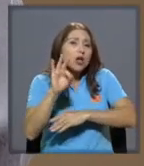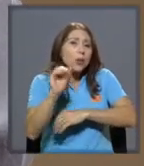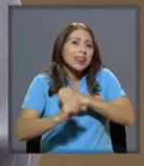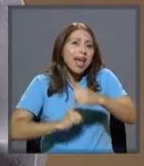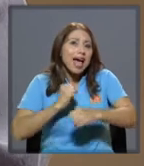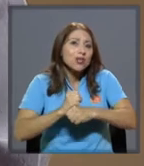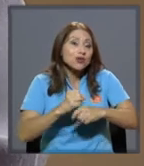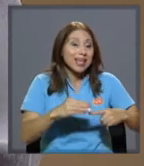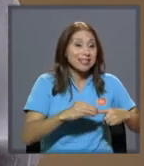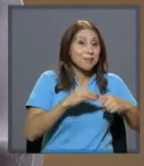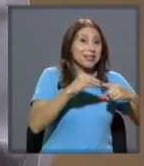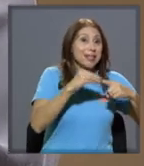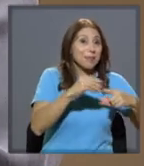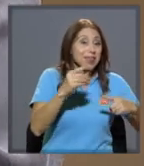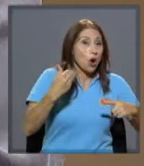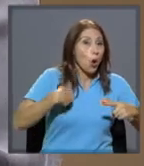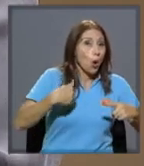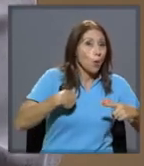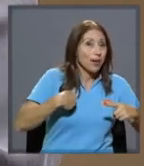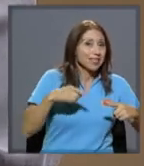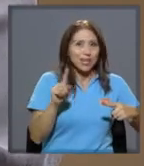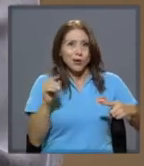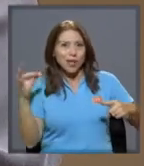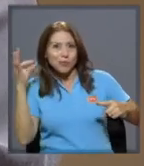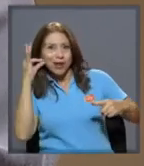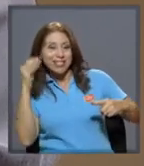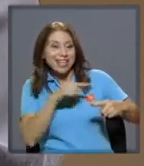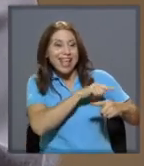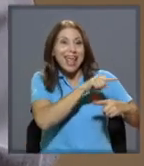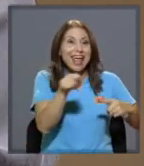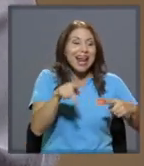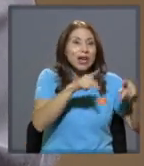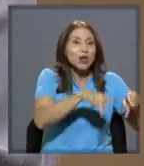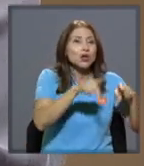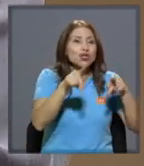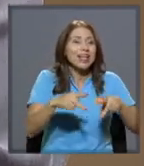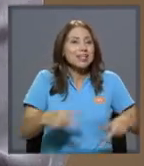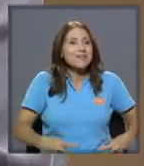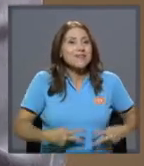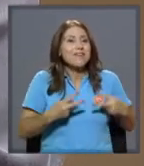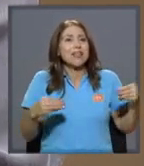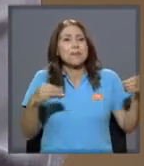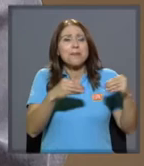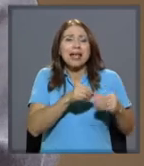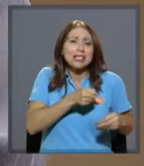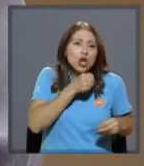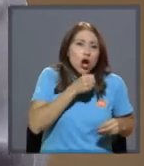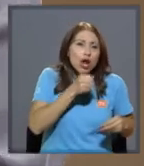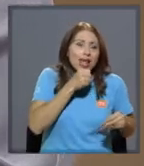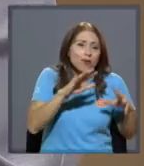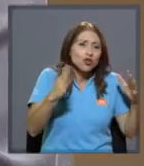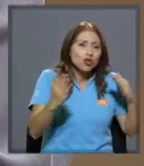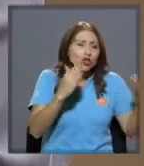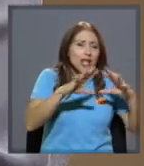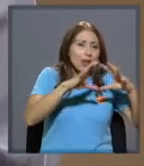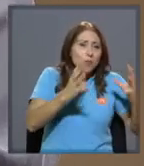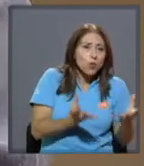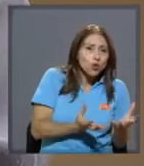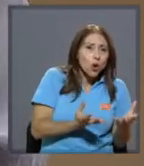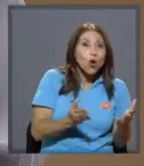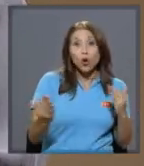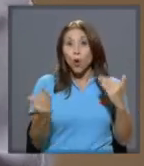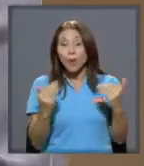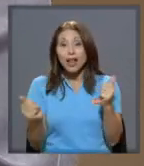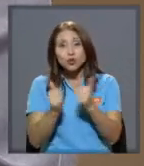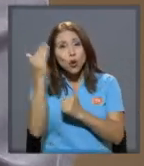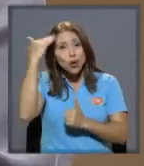tanto las mujeres, eran los seres vivientes más longevos del mundo, uh-huh. incluso comparado con holandeses, suecos,